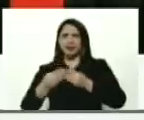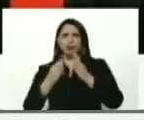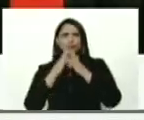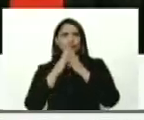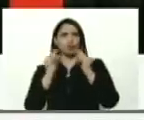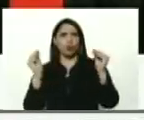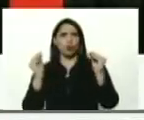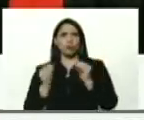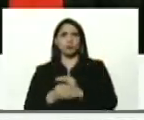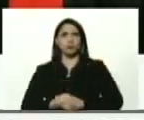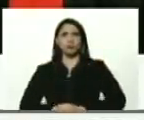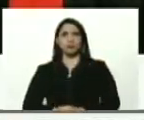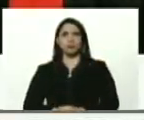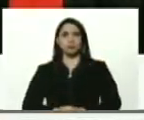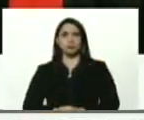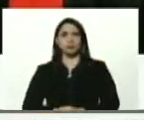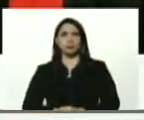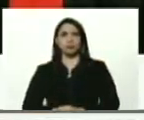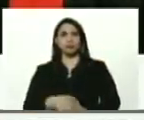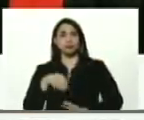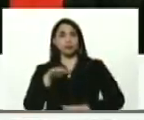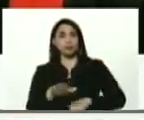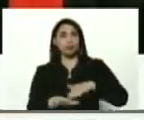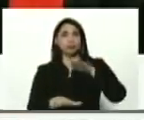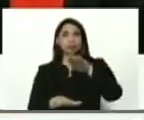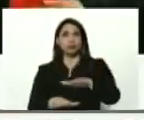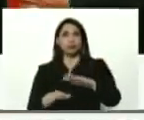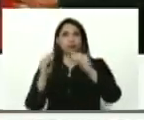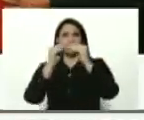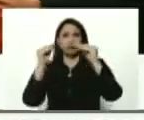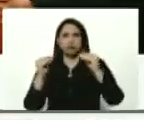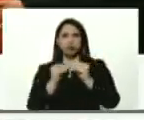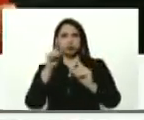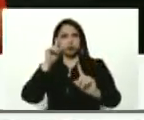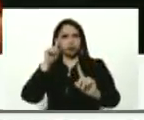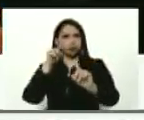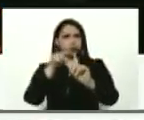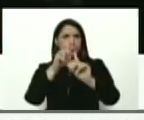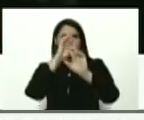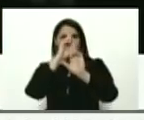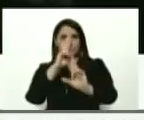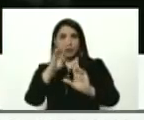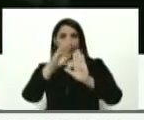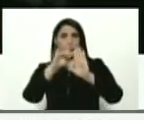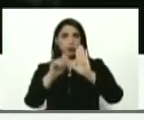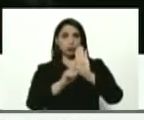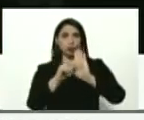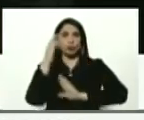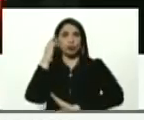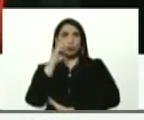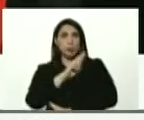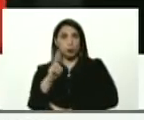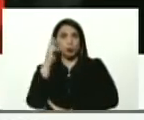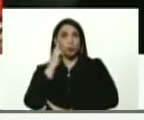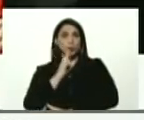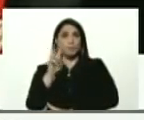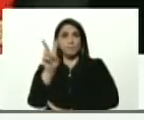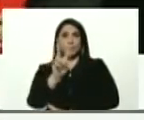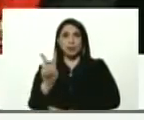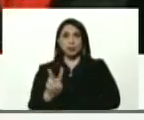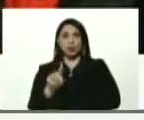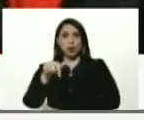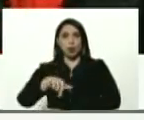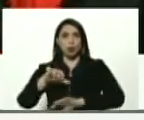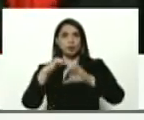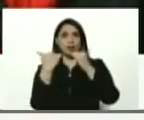todos los pasos correspondientes en el marco de la Constitución de la República Bolivariana de Venezuela. Y hoy la Sala